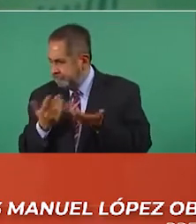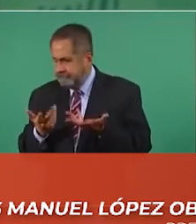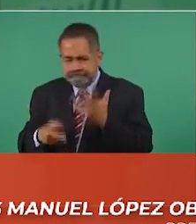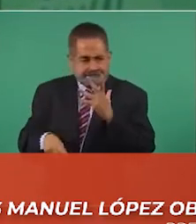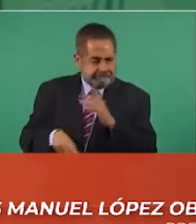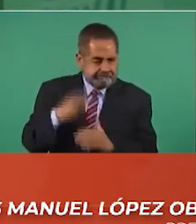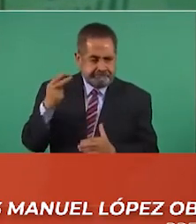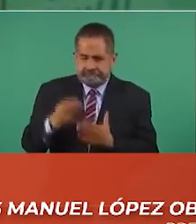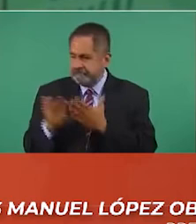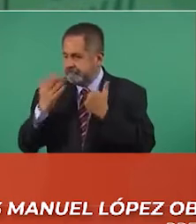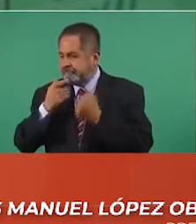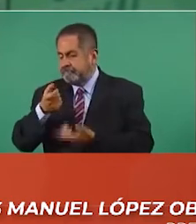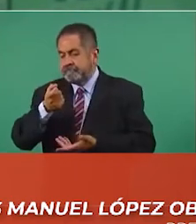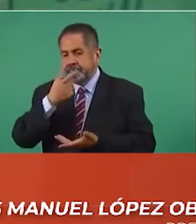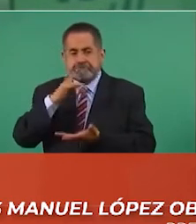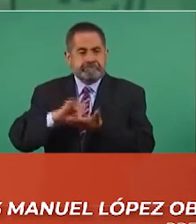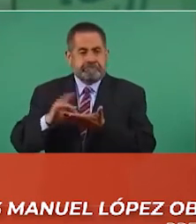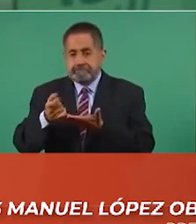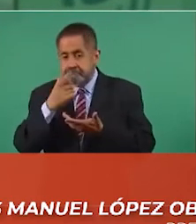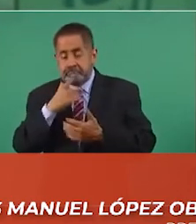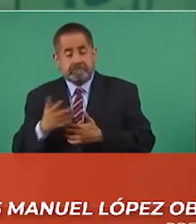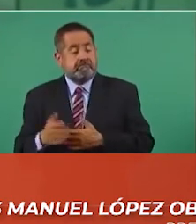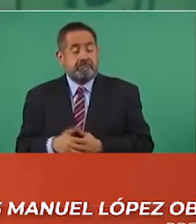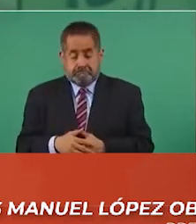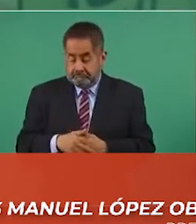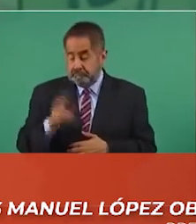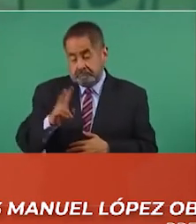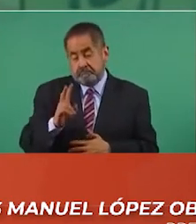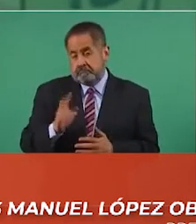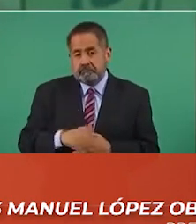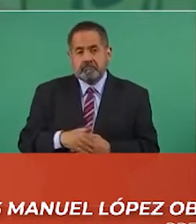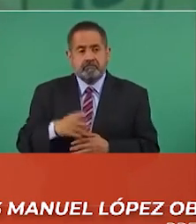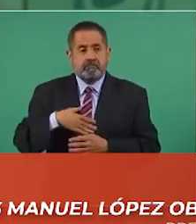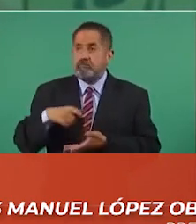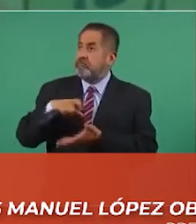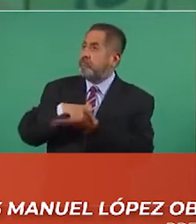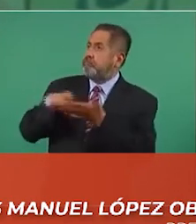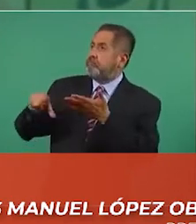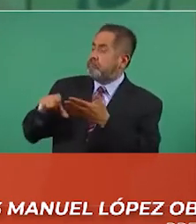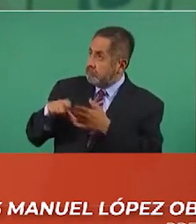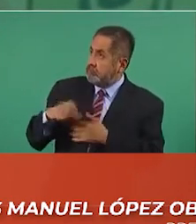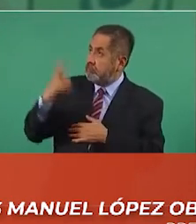porque hubo sabotaje,